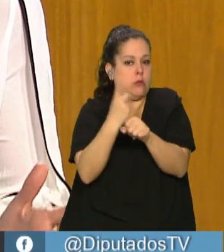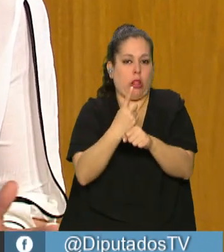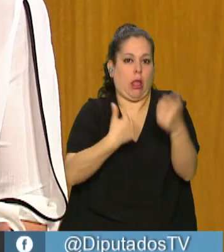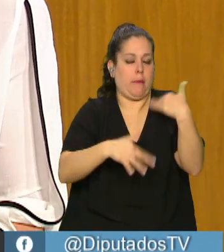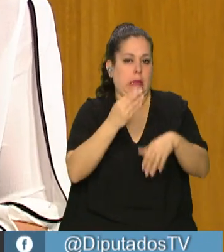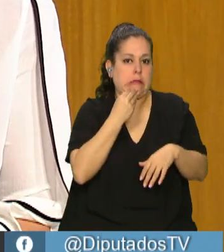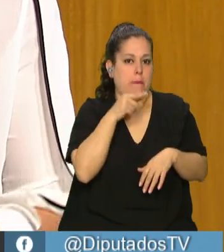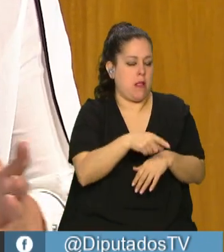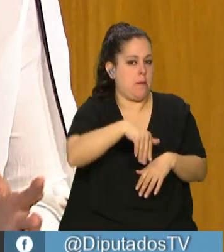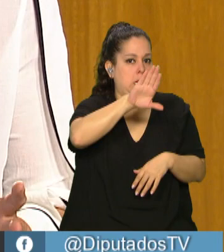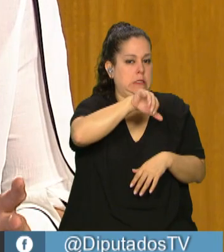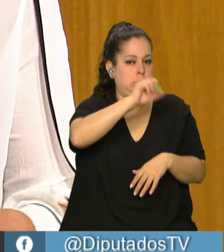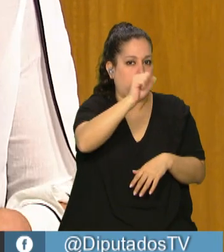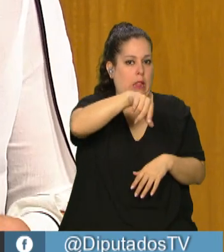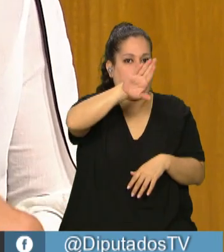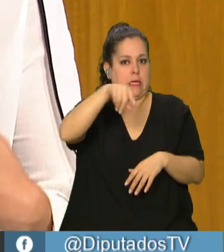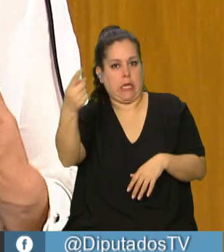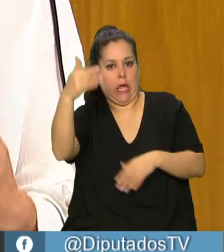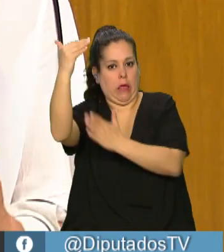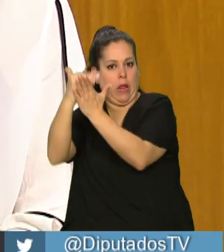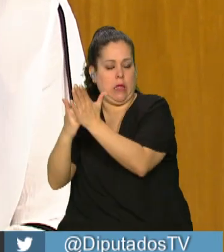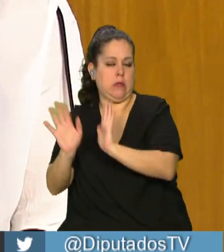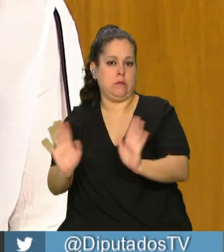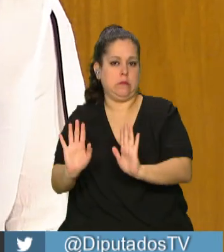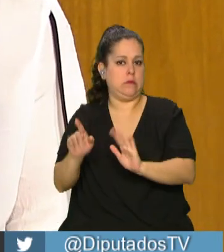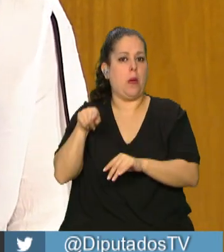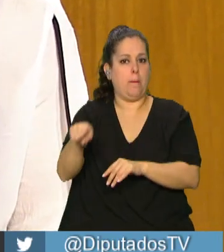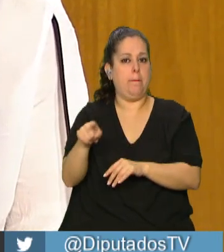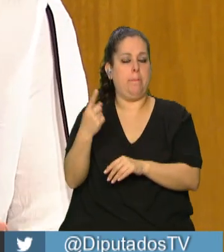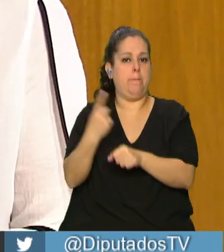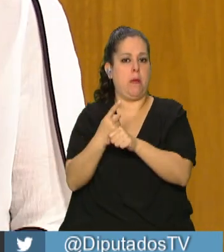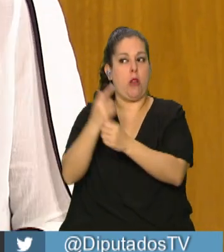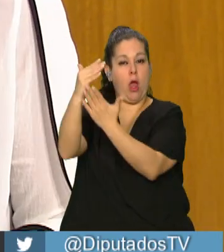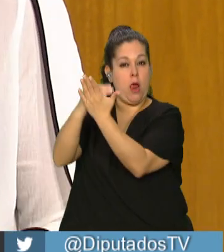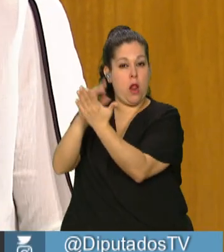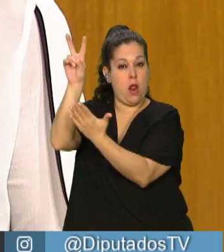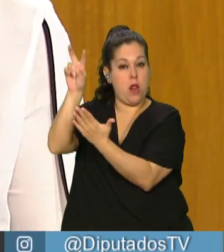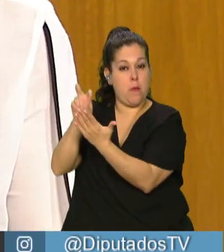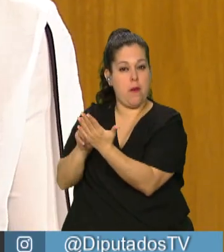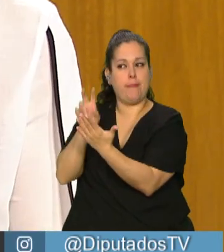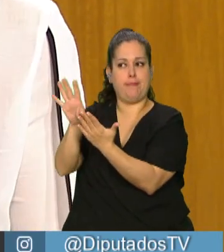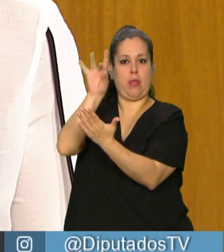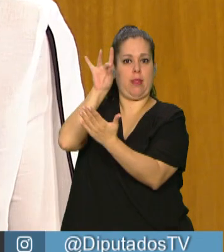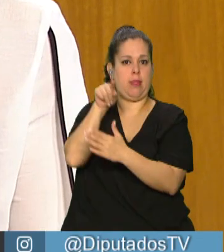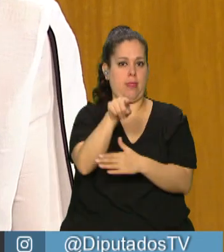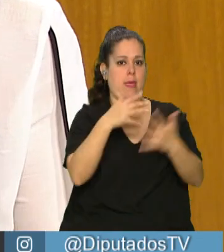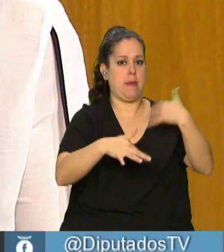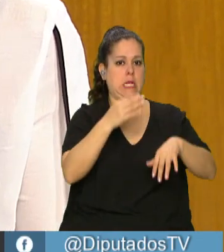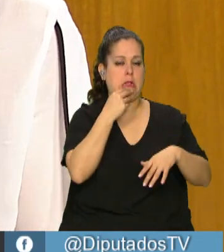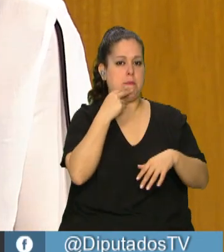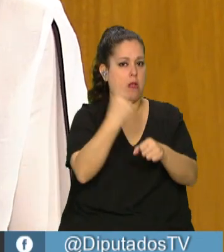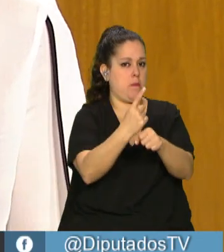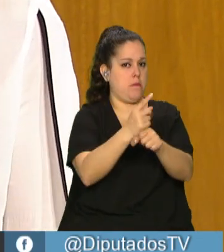una urgencia, y en ese sentido se decidió poner primero ese tema a debate y someter los otros en otra sesión o en otro